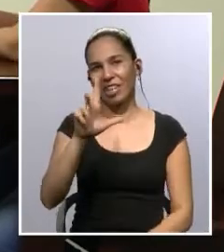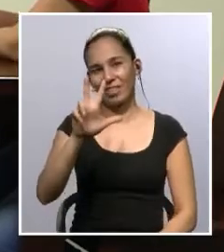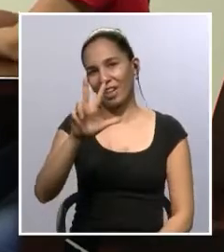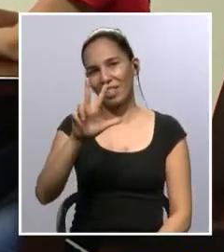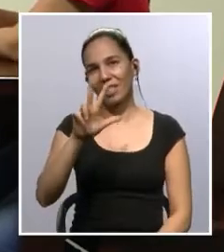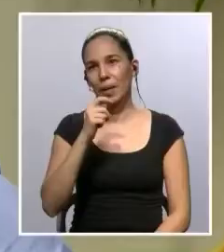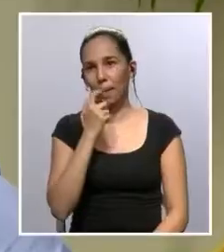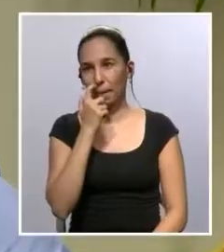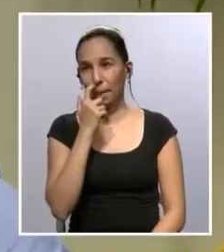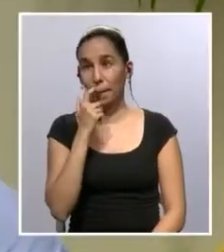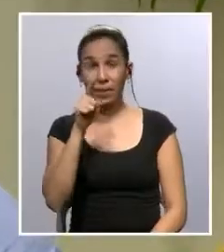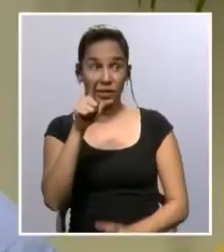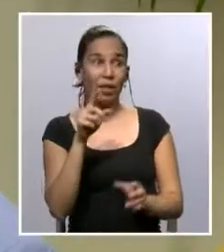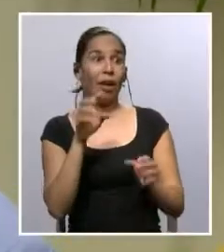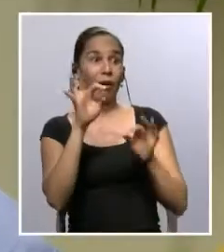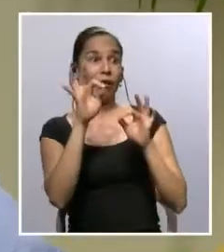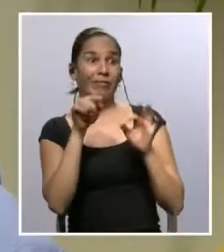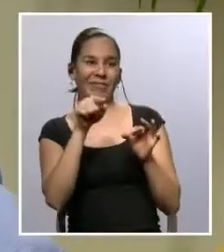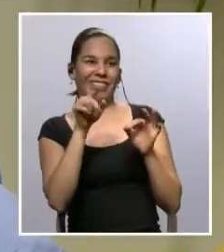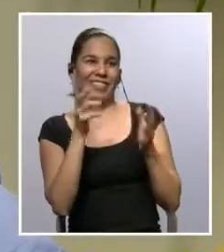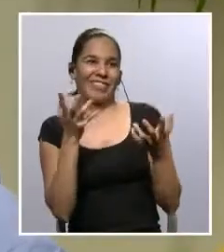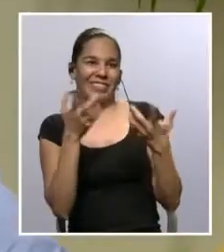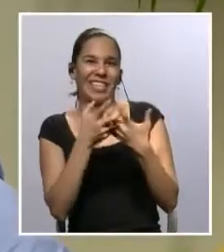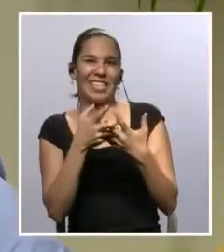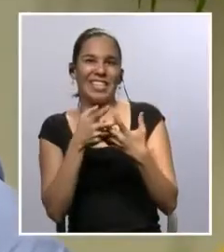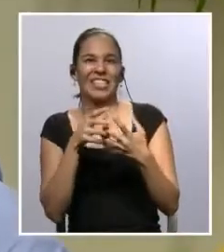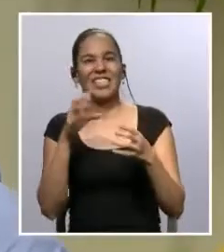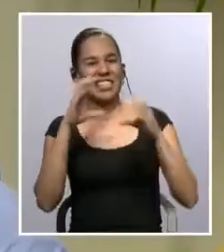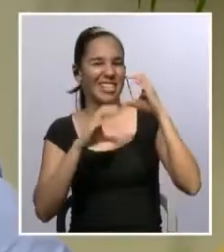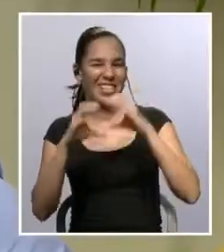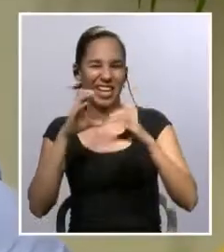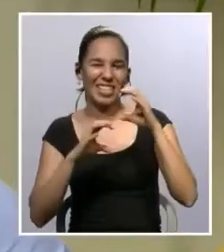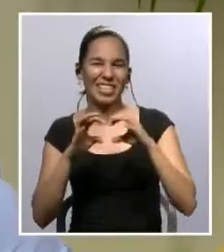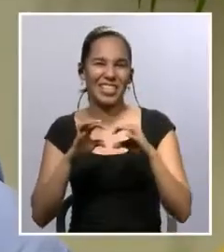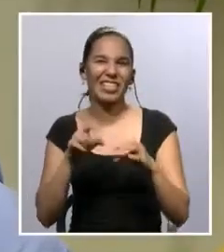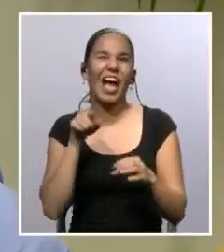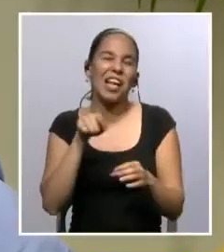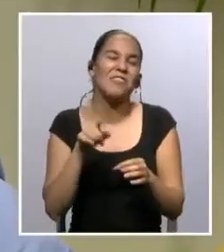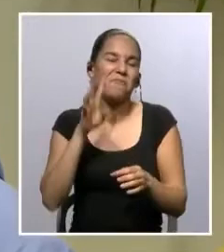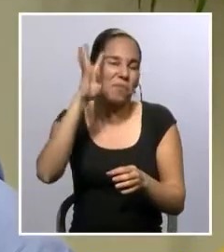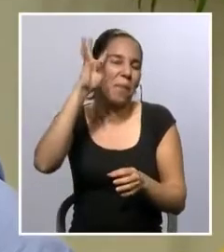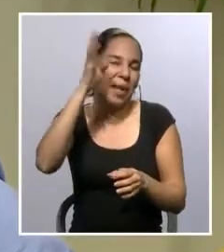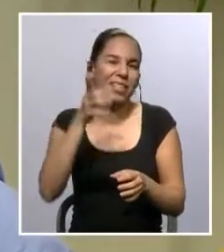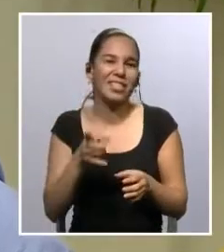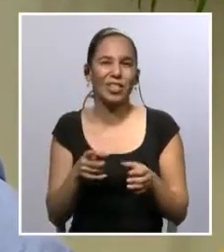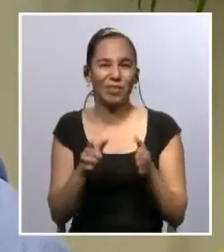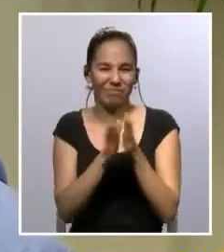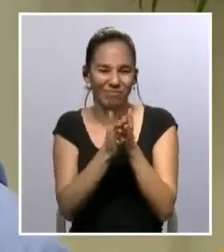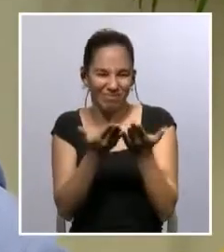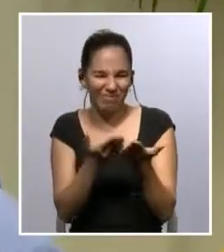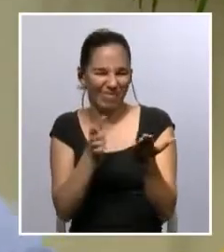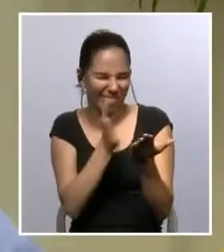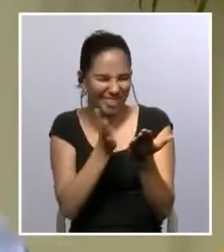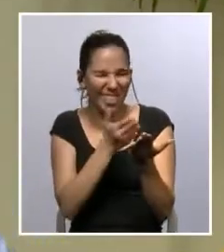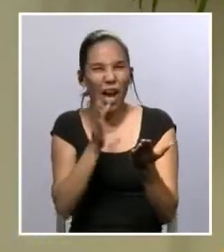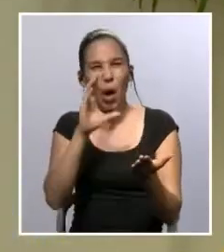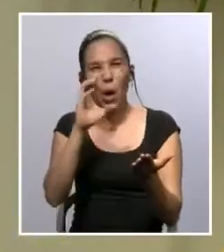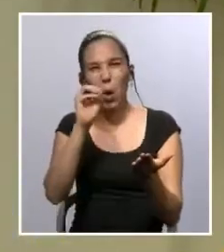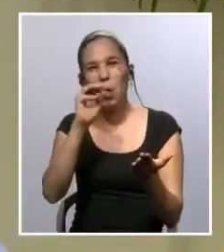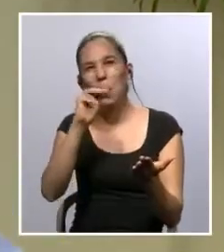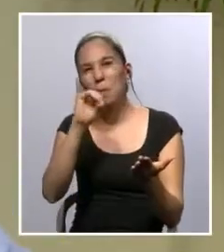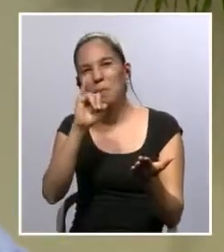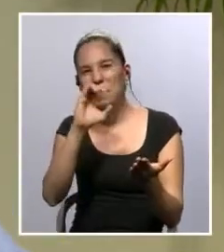son cuestiones de ciencia ficción. Obviamente Superman es una invención del cómic. De la criptonita.